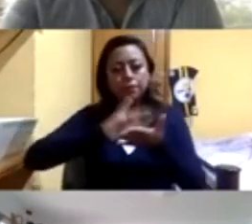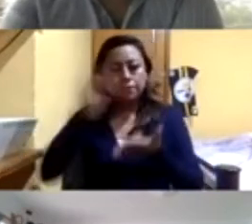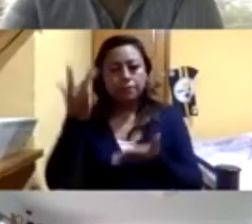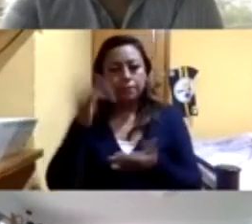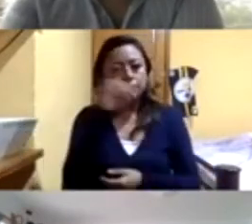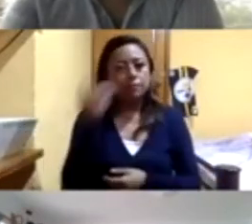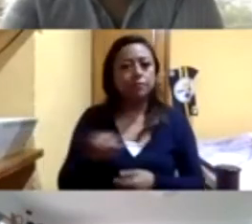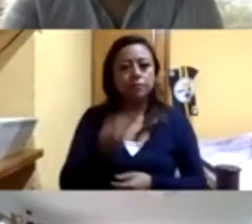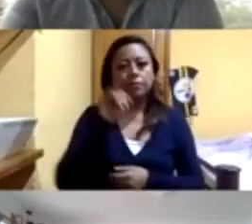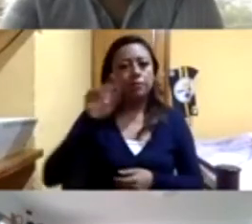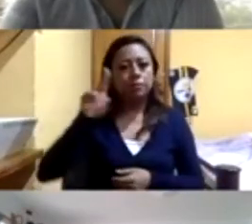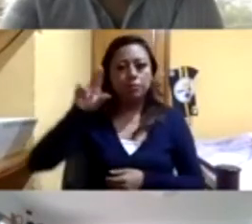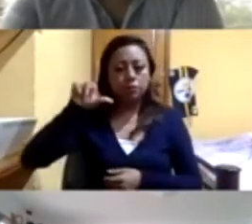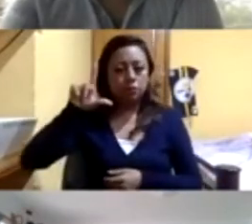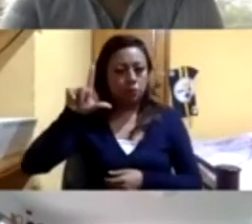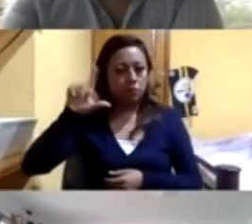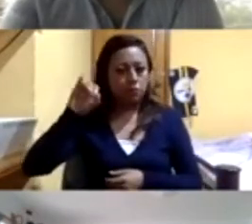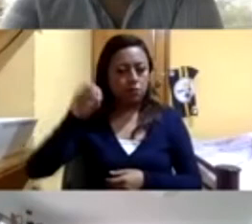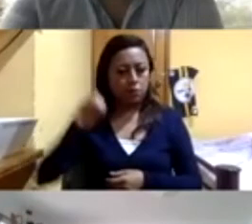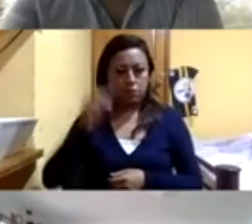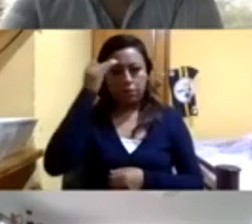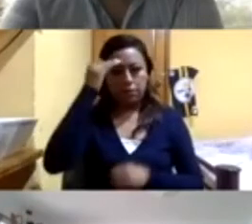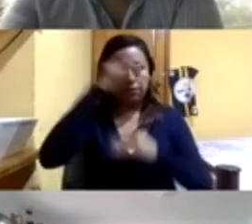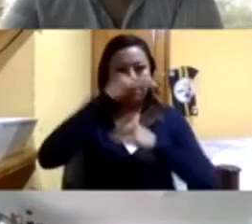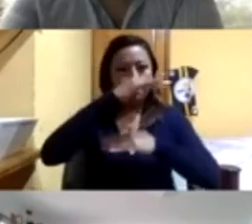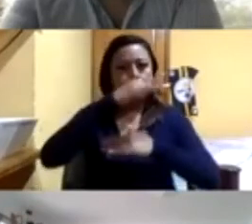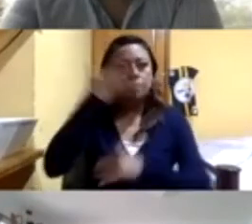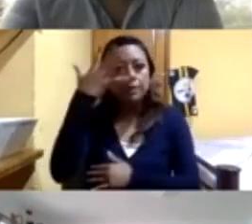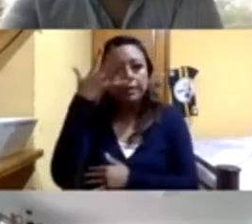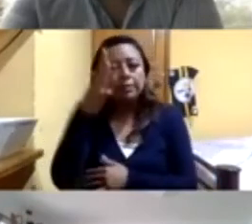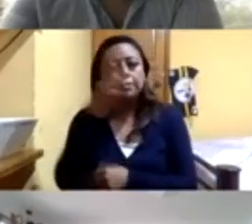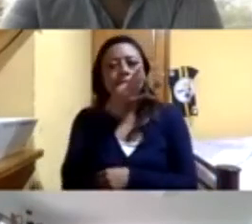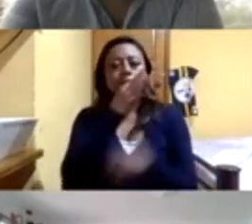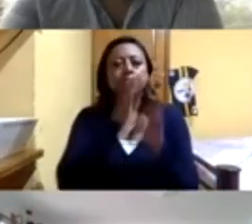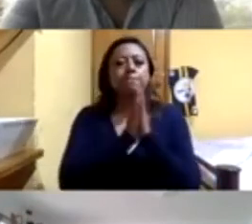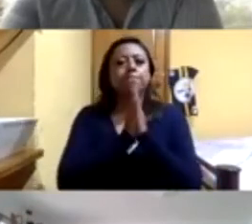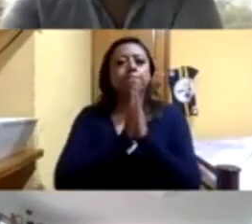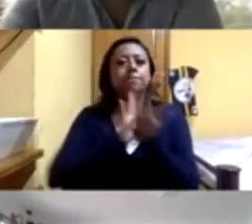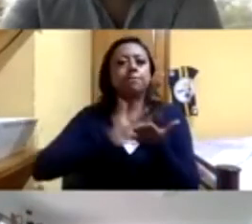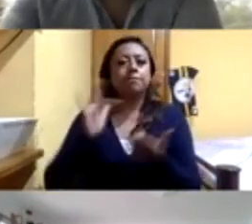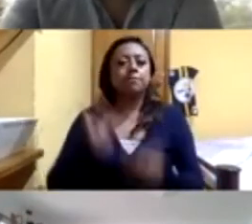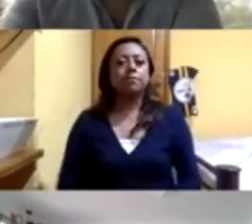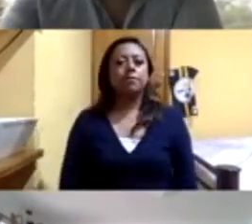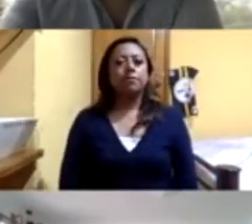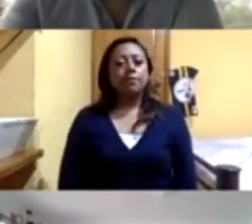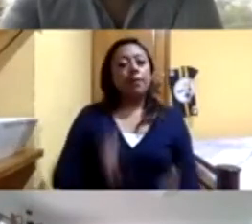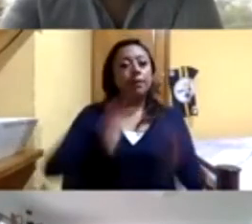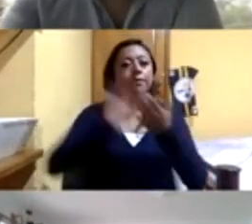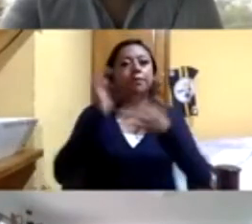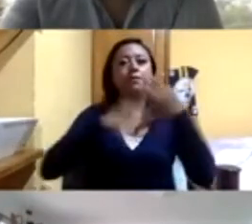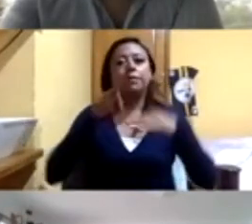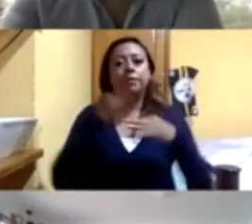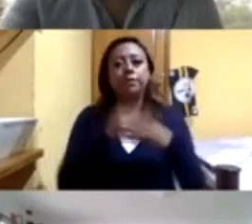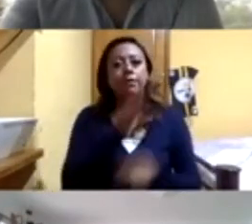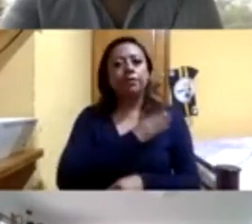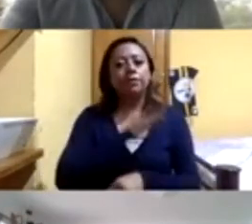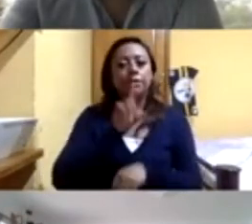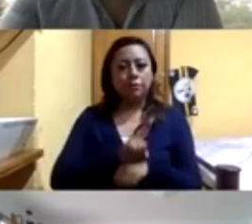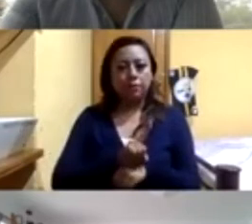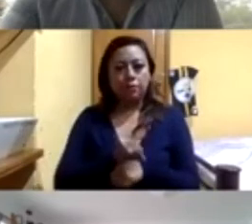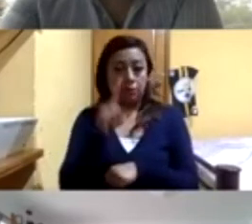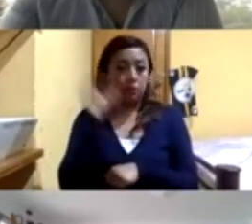de la palabra durante 10 minutos, por favor. Gracias. Gracias a todas y a todos. Buen día. Sí me escuchan,